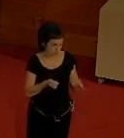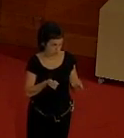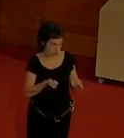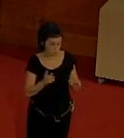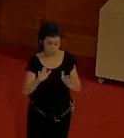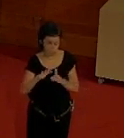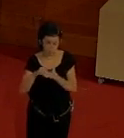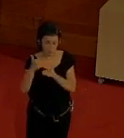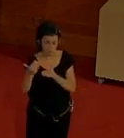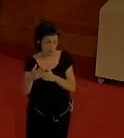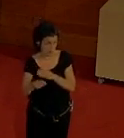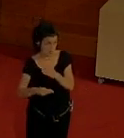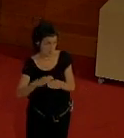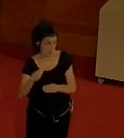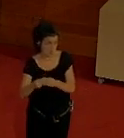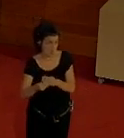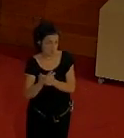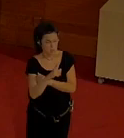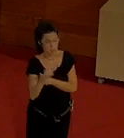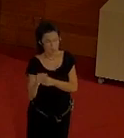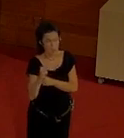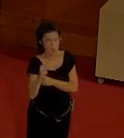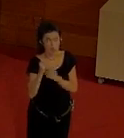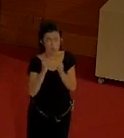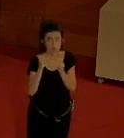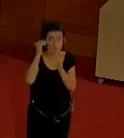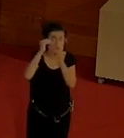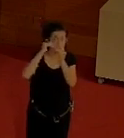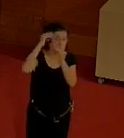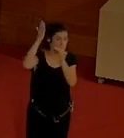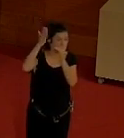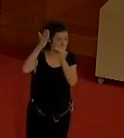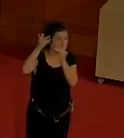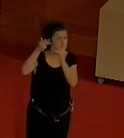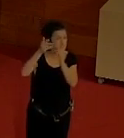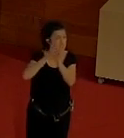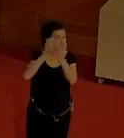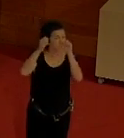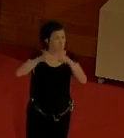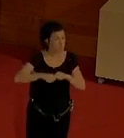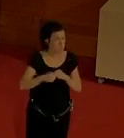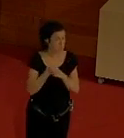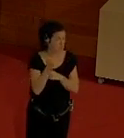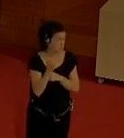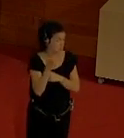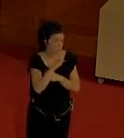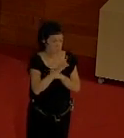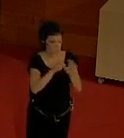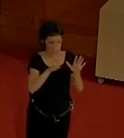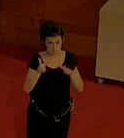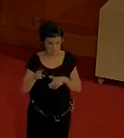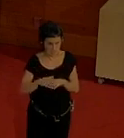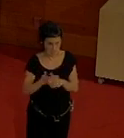ahí fuera más allá de 100 km de altura que es del año 1967 absolutamente obsoleto por el desarrollo